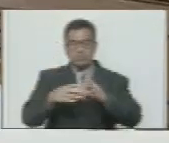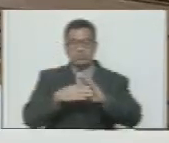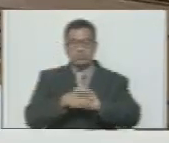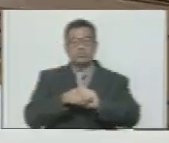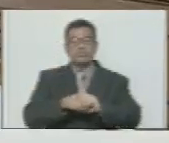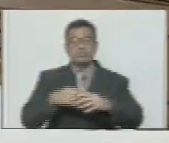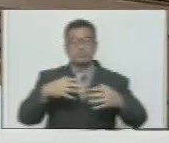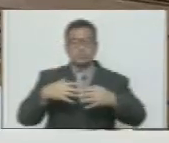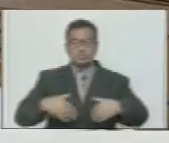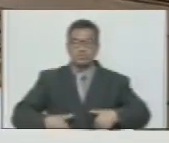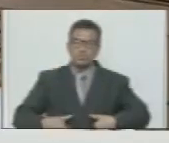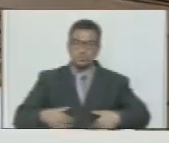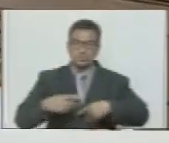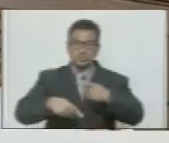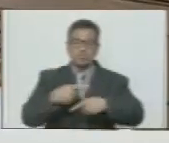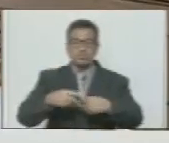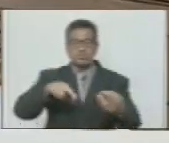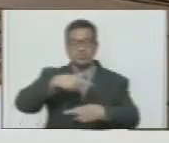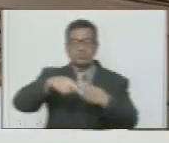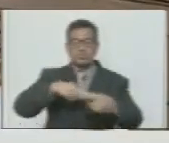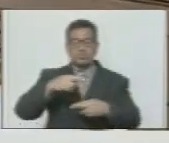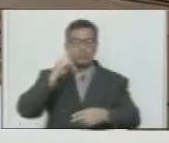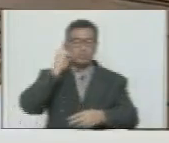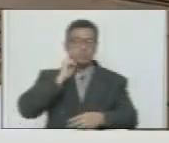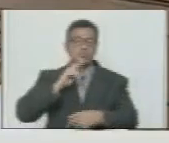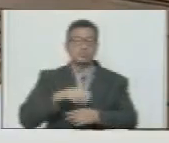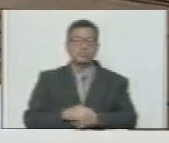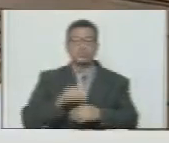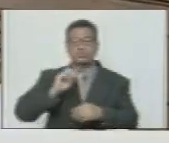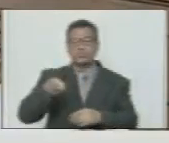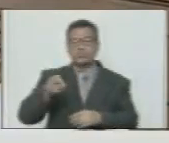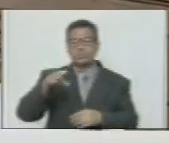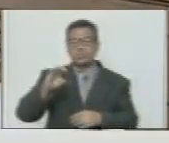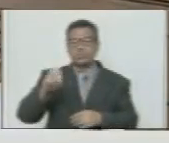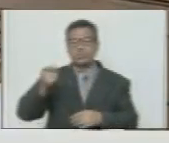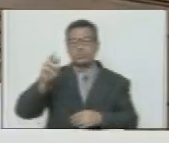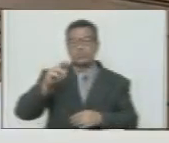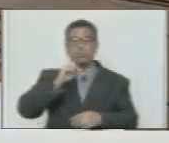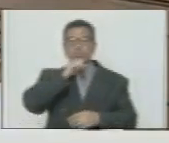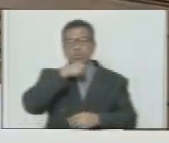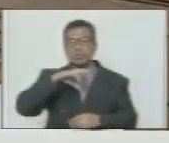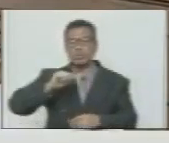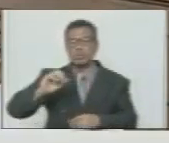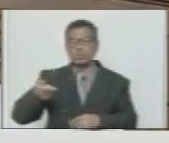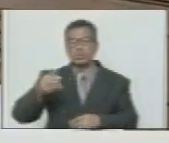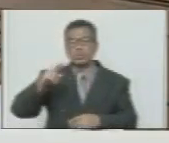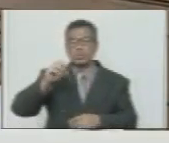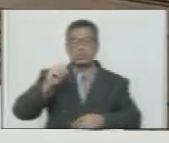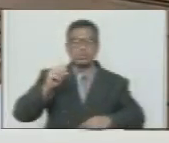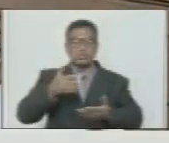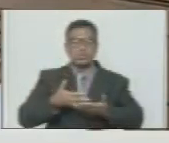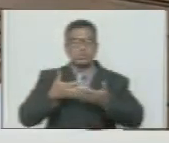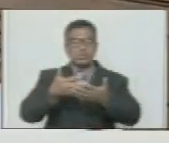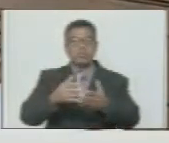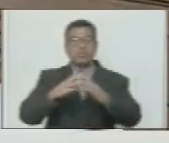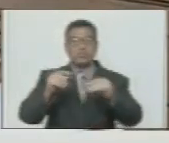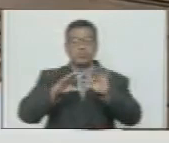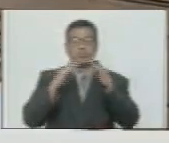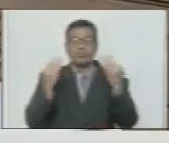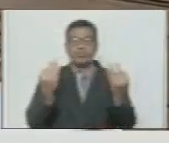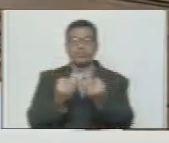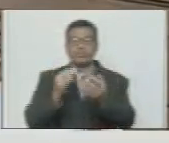camarada, compatriota y luchador incansable de la Revolución Bolivariana, Héctor Agüero, el viejo Agüero, extendiendo